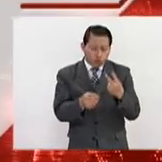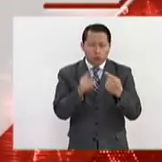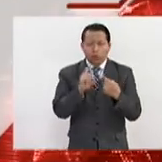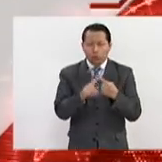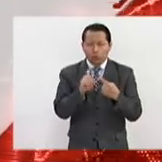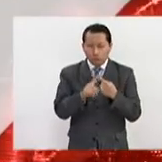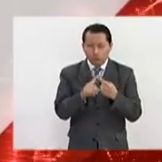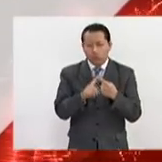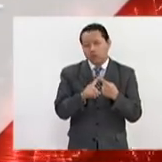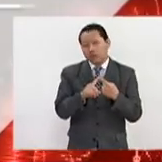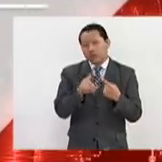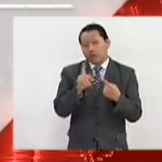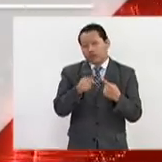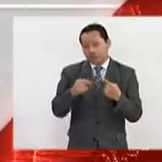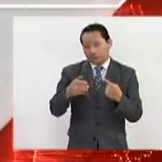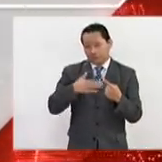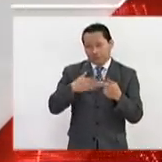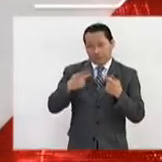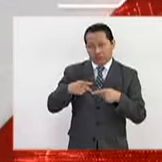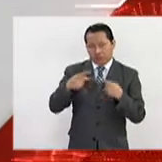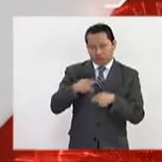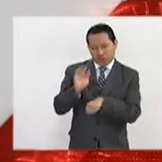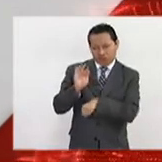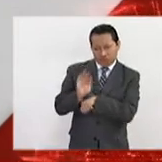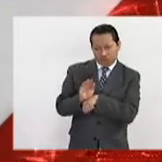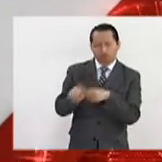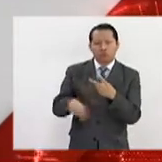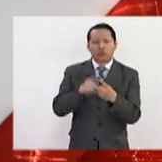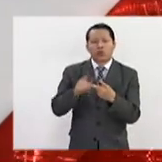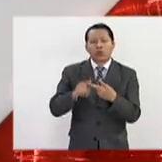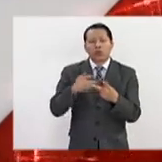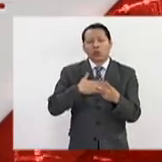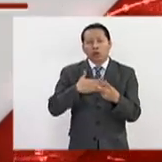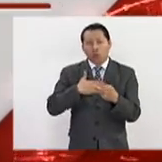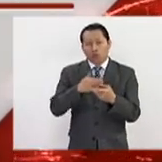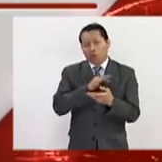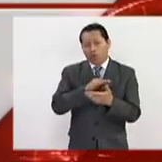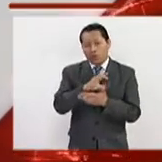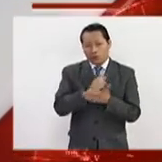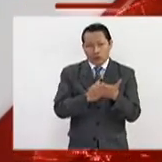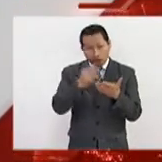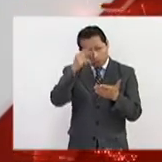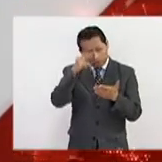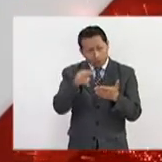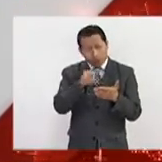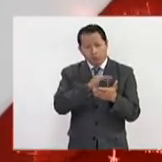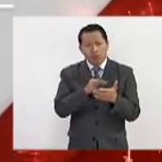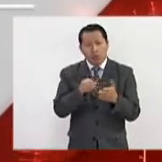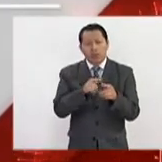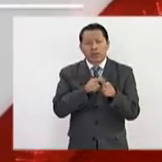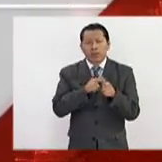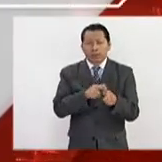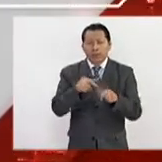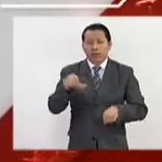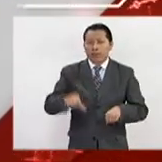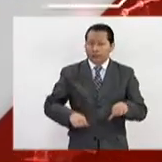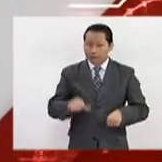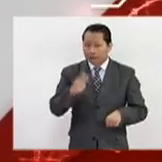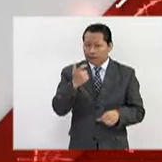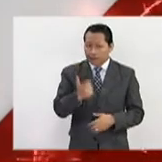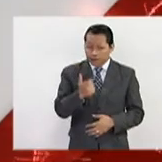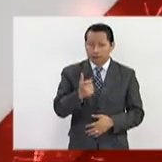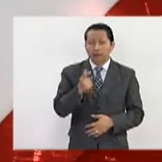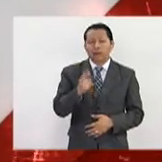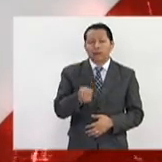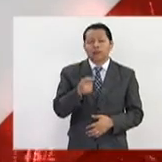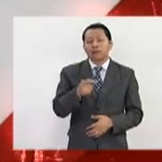primera, impunidad para mi gente. Y dos, que yo siga teniendo mis contratos en México para poder continuar mi actividad económica.